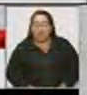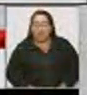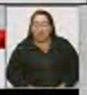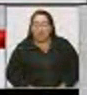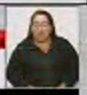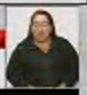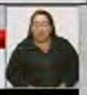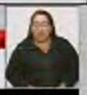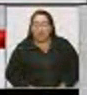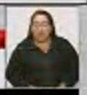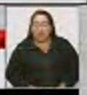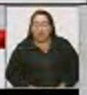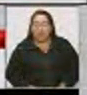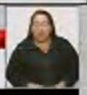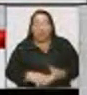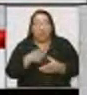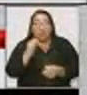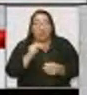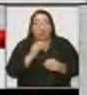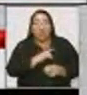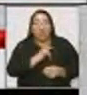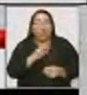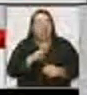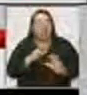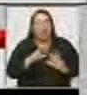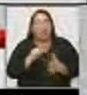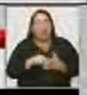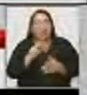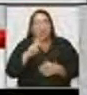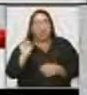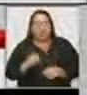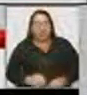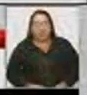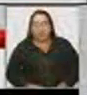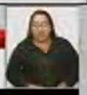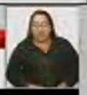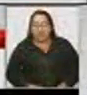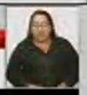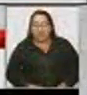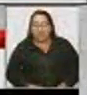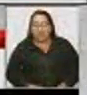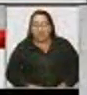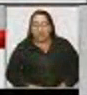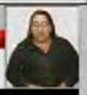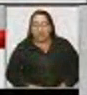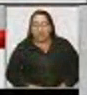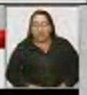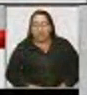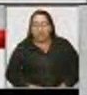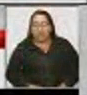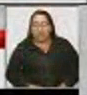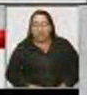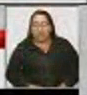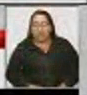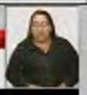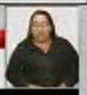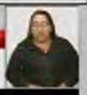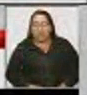educación universitaria y no universitaria, fue de 28.2%. cifra superior